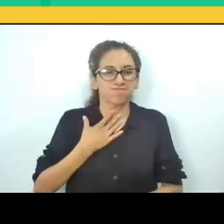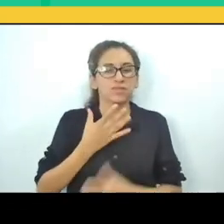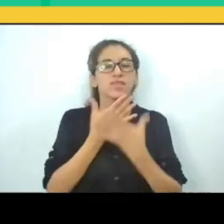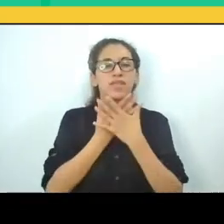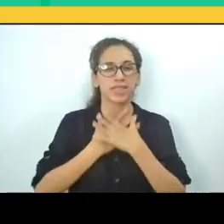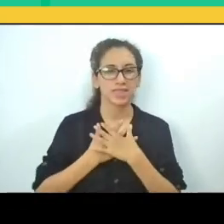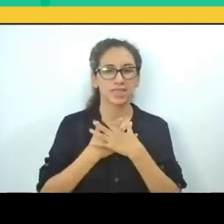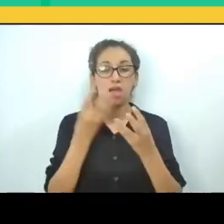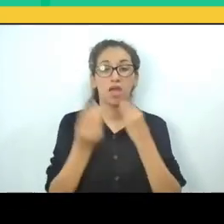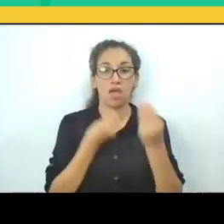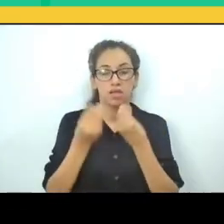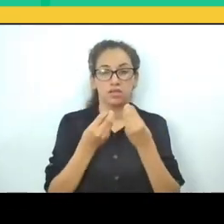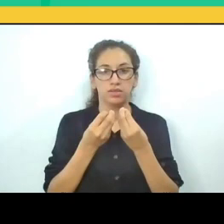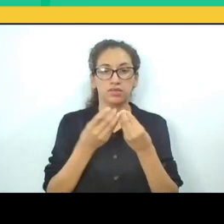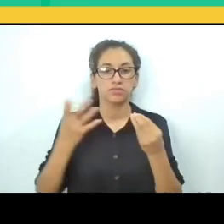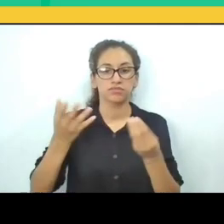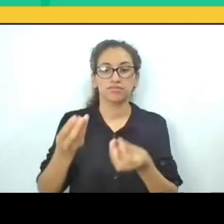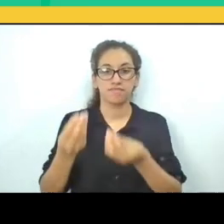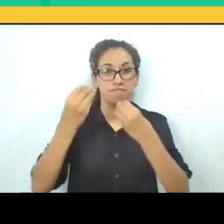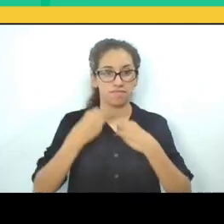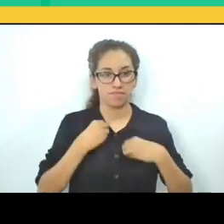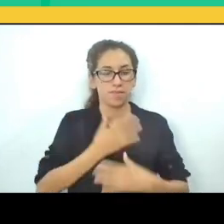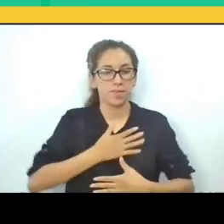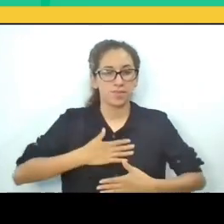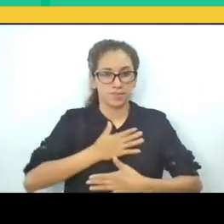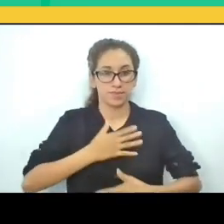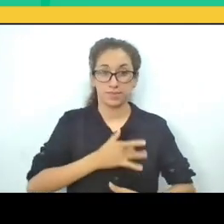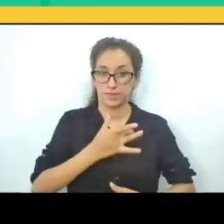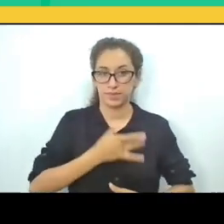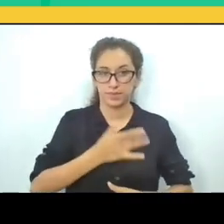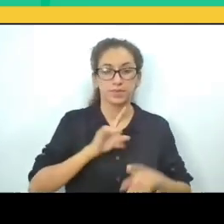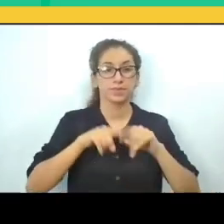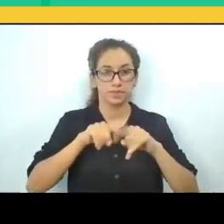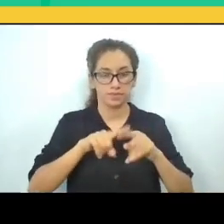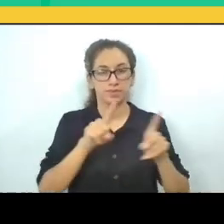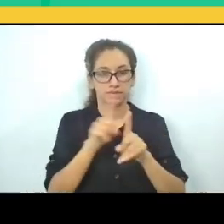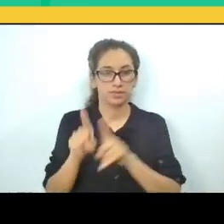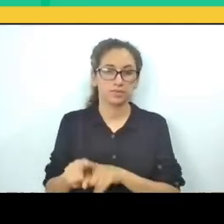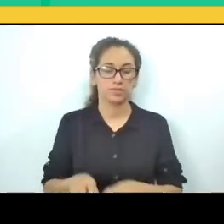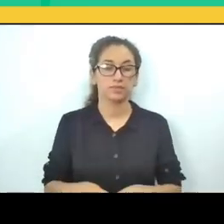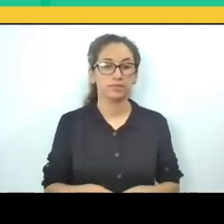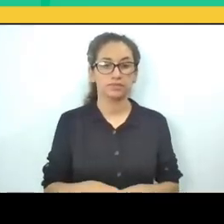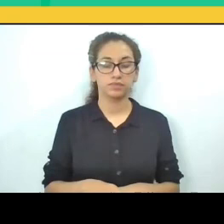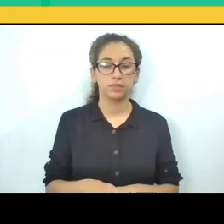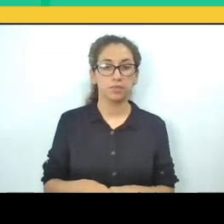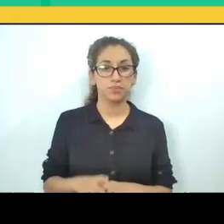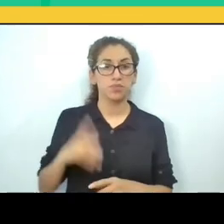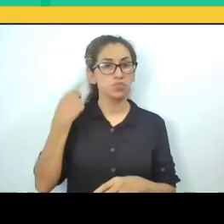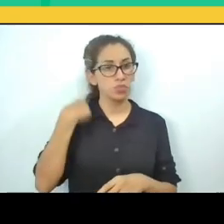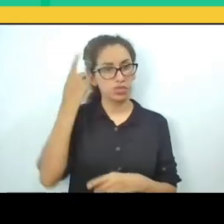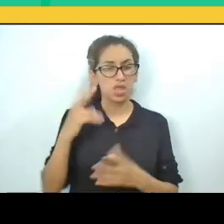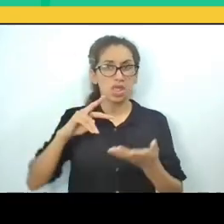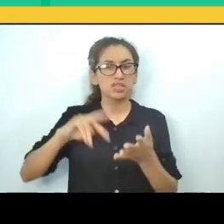estimulación que pueda recibir este paciente, ¿no? Creo que es válido y no sería algo anormal. Yo creo